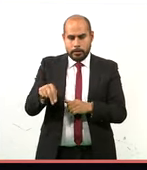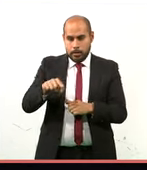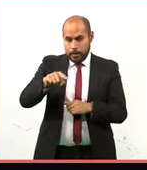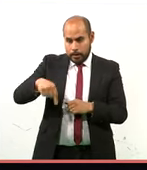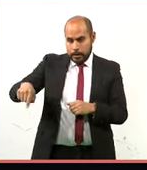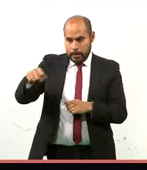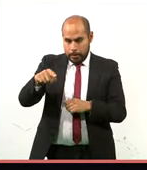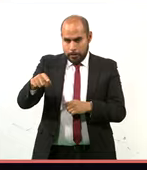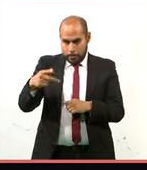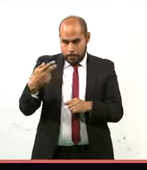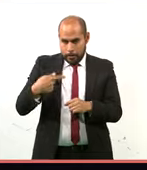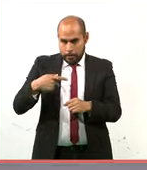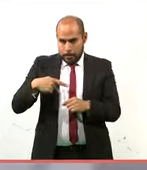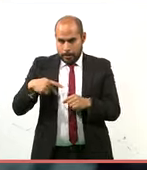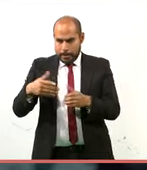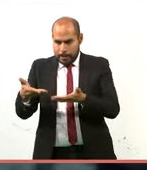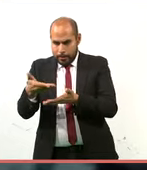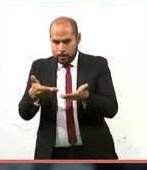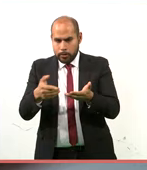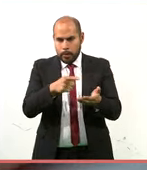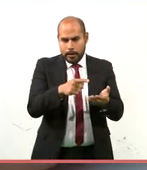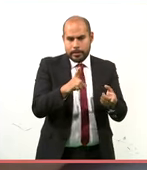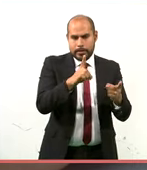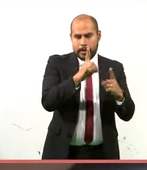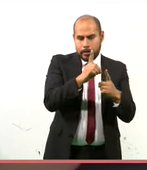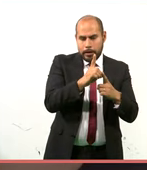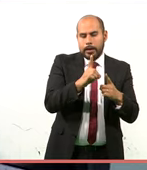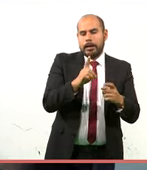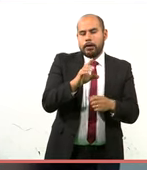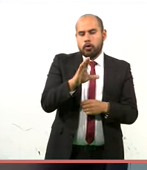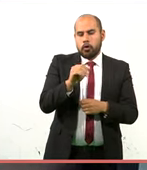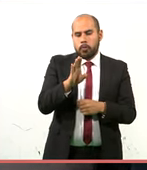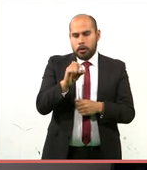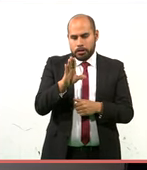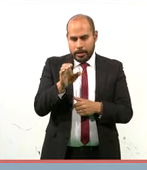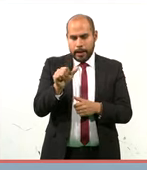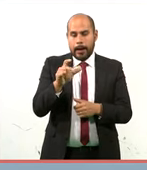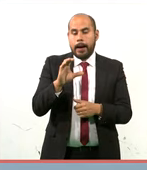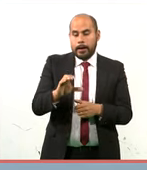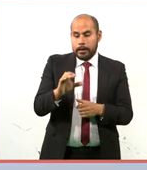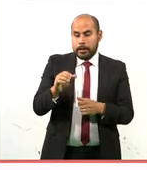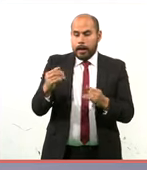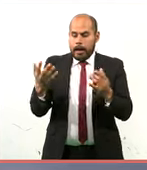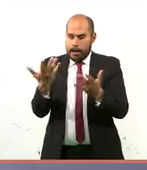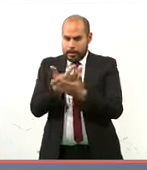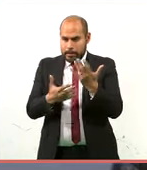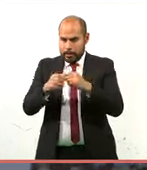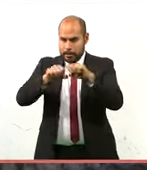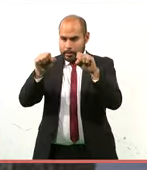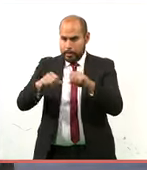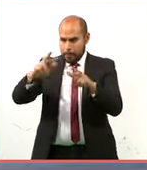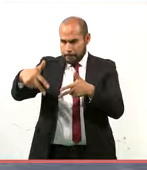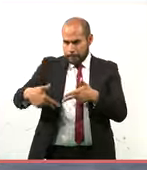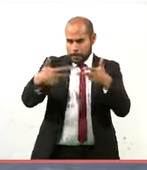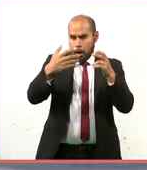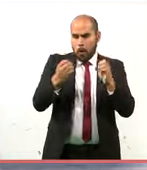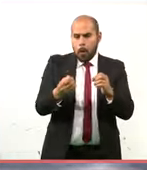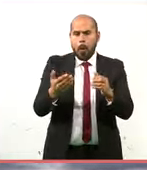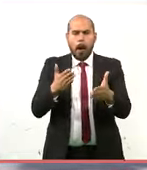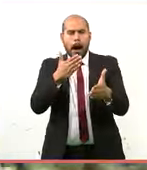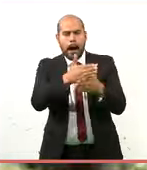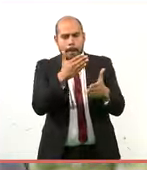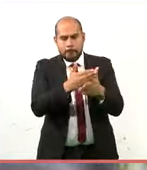de servicios a CUBOSEAC. Asimismo, implementamos esquemas de teletrabajo e híbrido y otorgamos mejoras